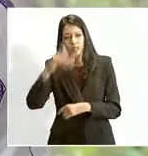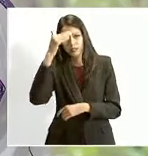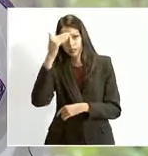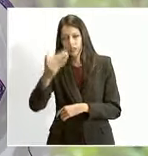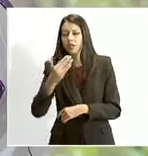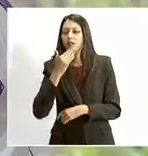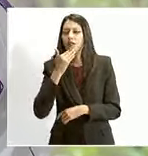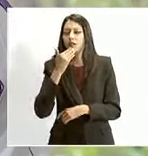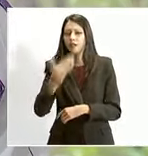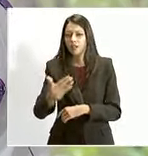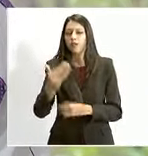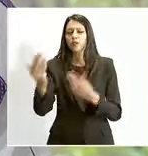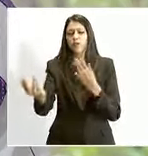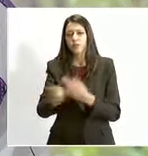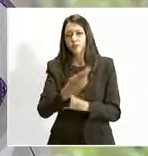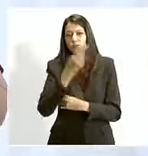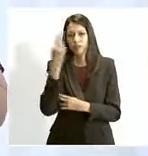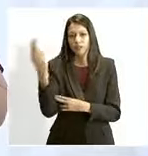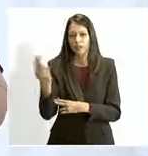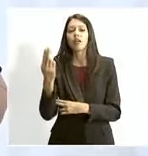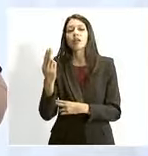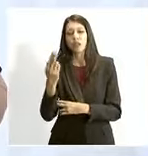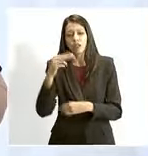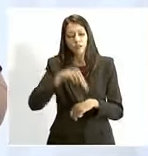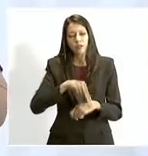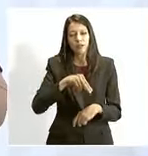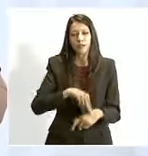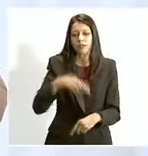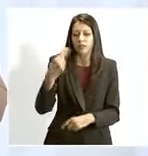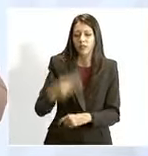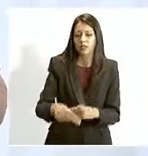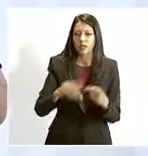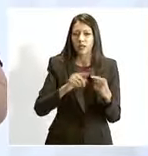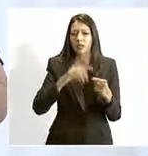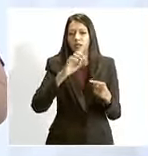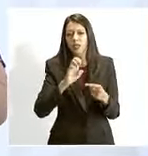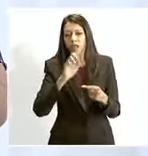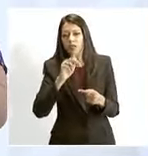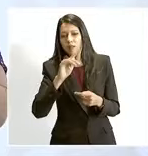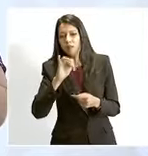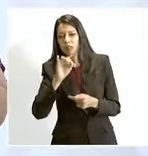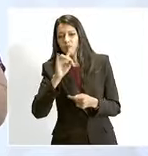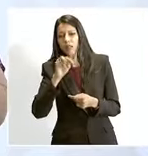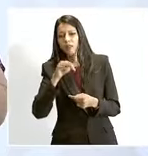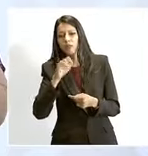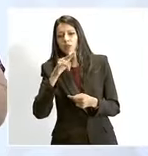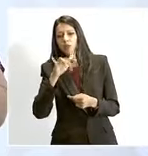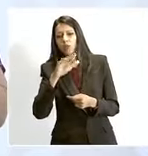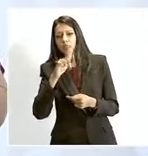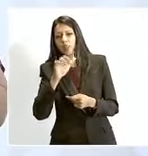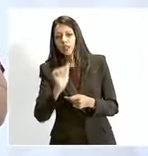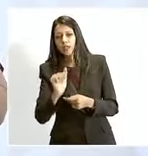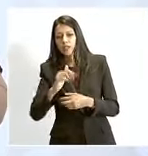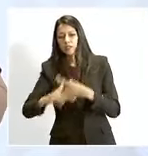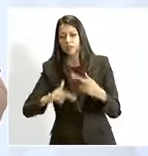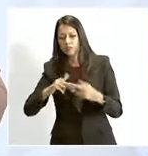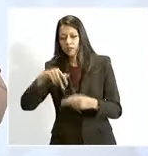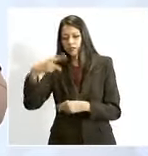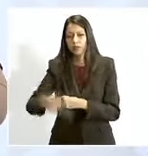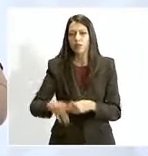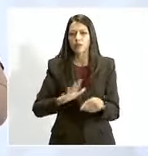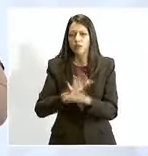carrera de Medicina le llamamos epidemiología de la región es identificar Cuáles son las